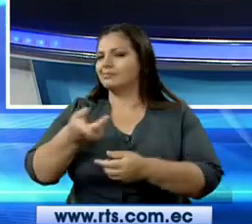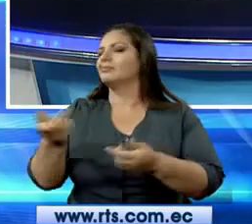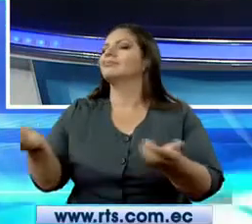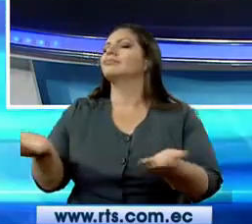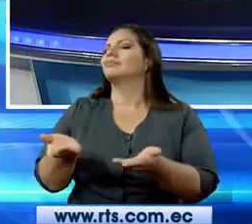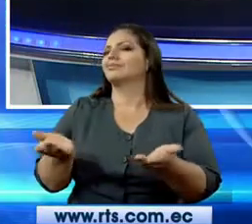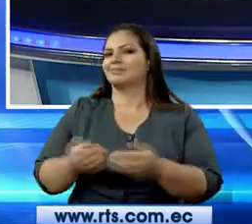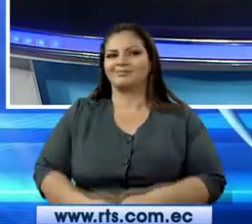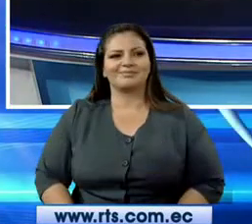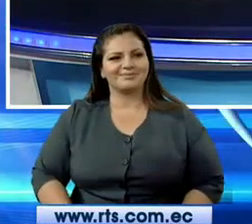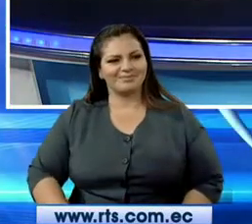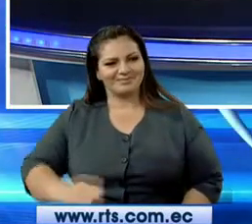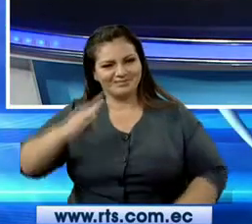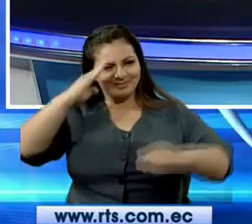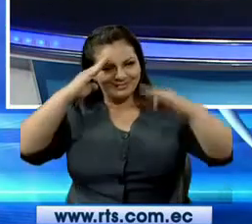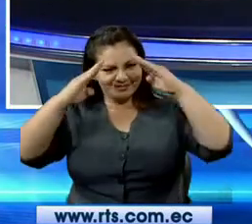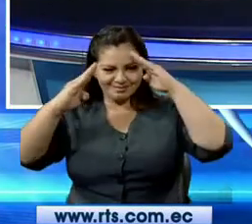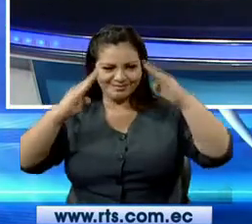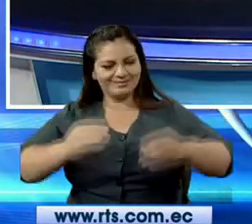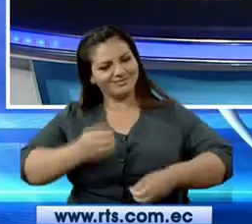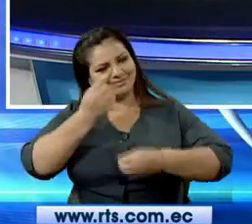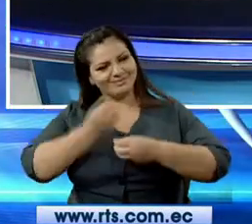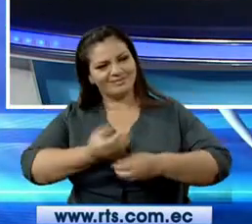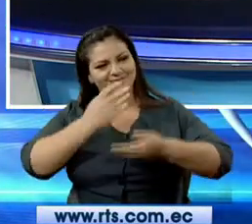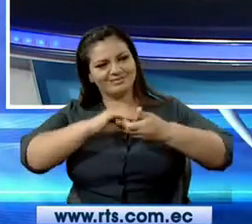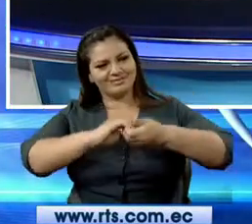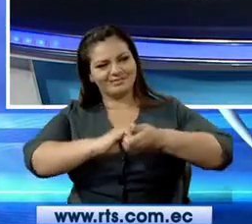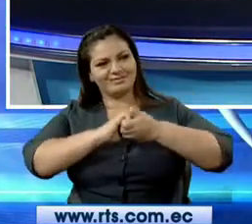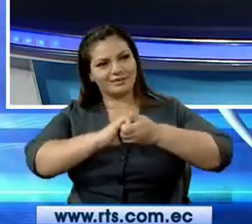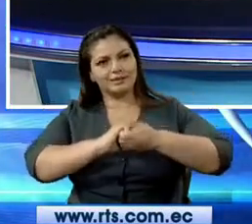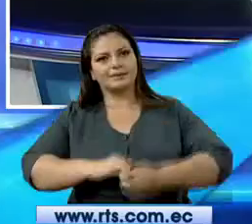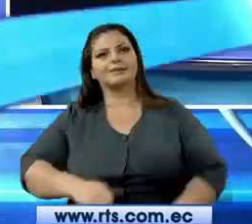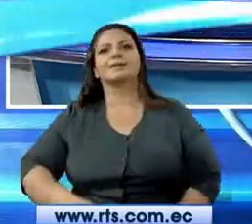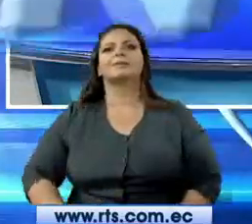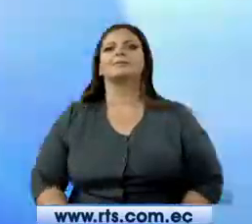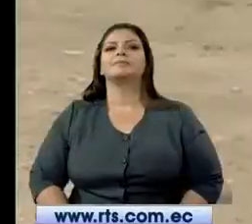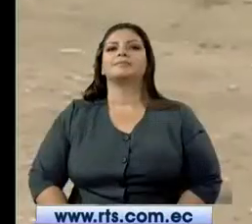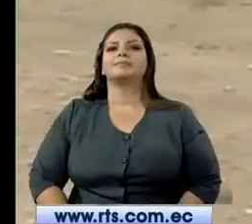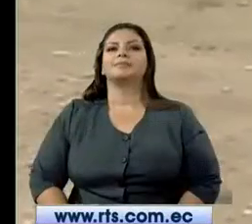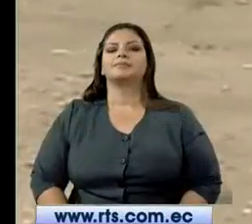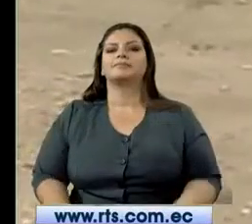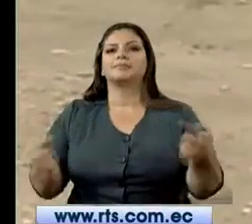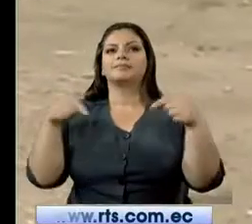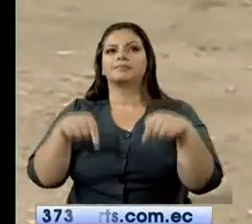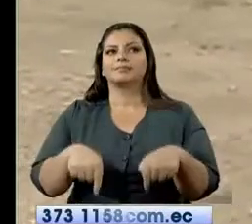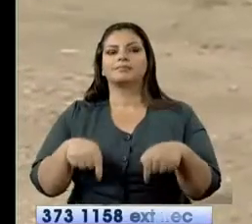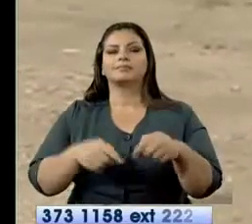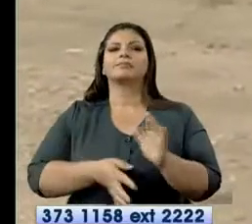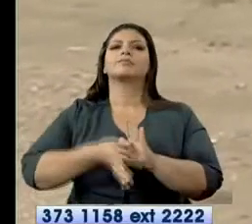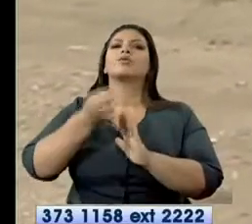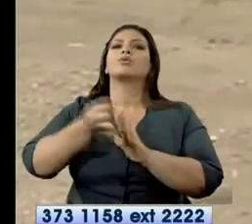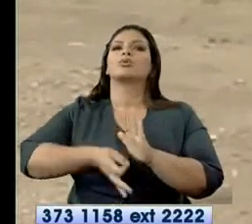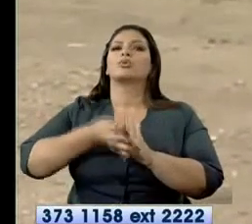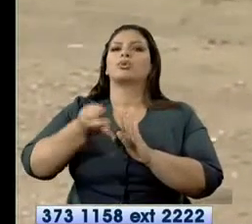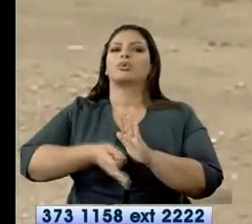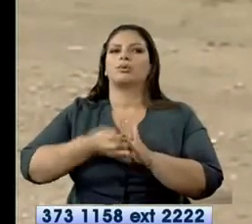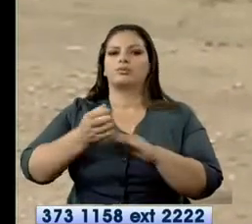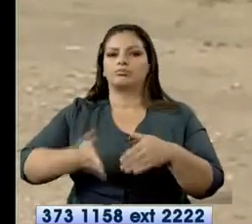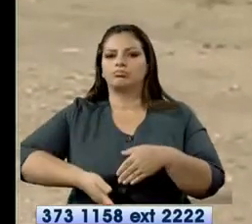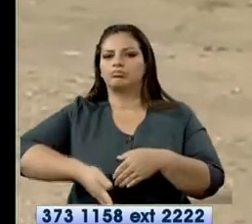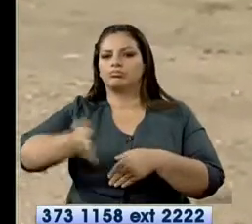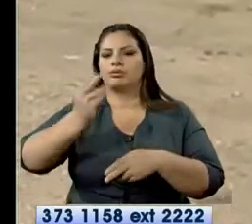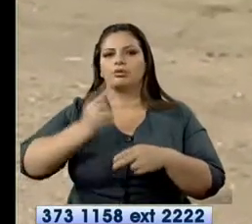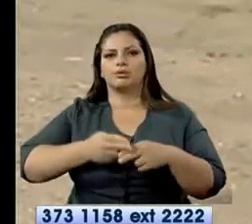Hola, ¿qué tal? Muy buenos días. Hola, Hugo, Roselena, amigos televidentes. Sin novedades, fíjense que me encuentro aquí en el Cantón Durán, en la avenida Nicolás